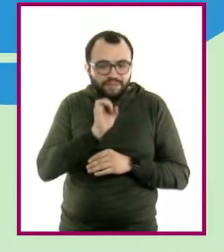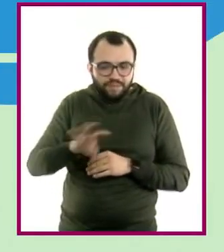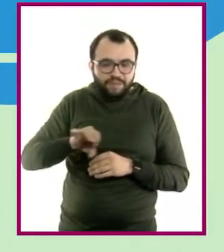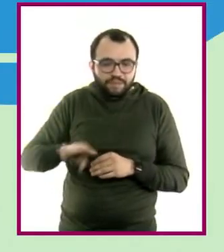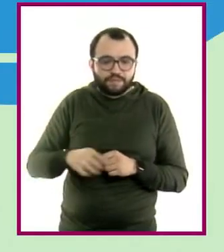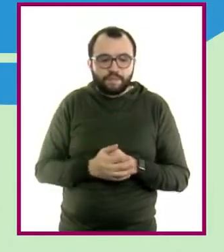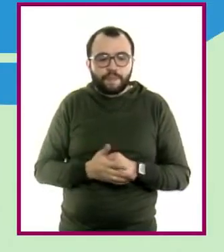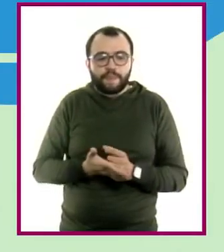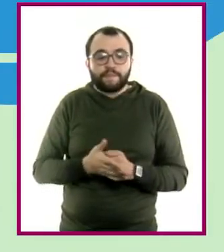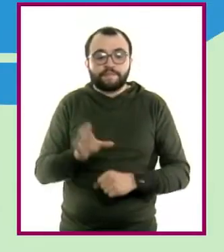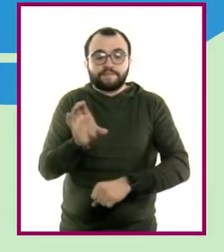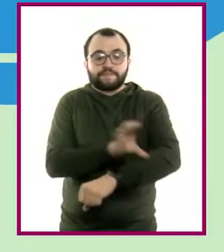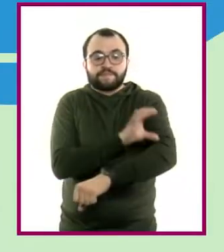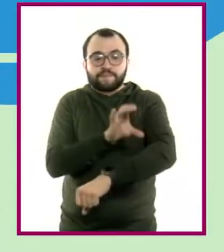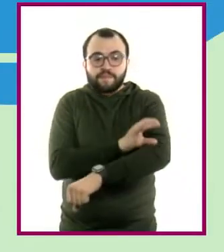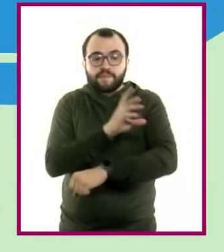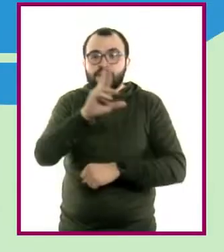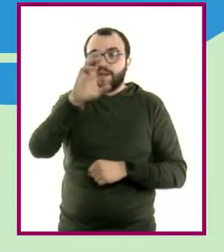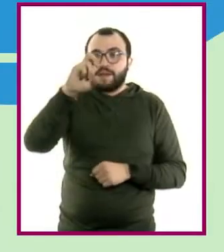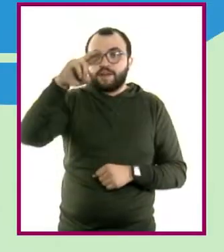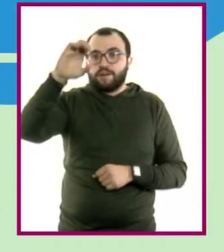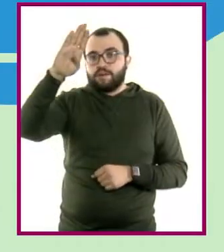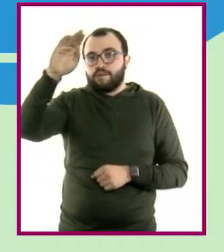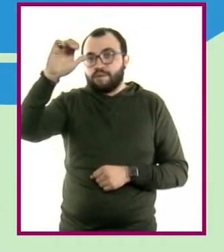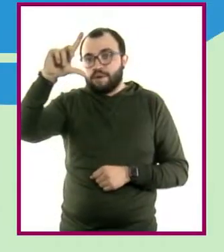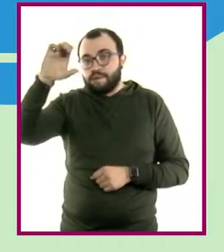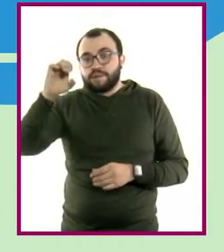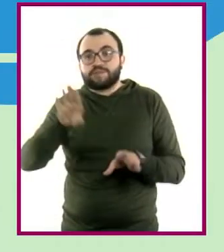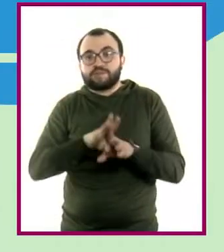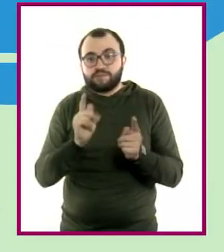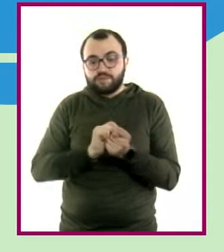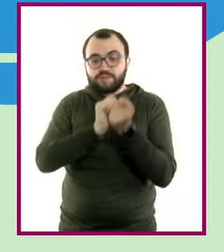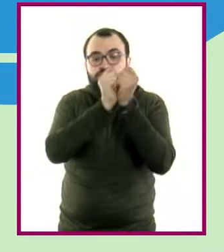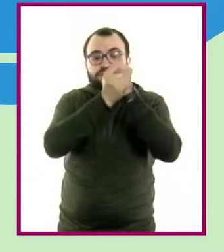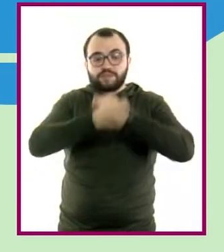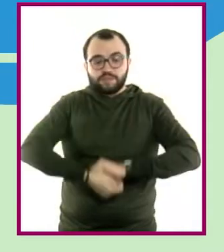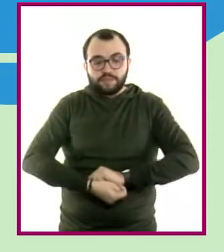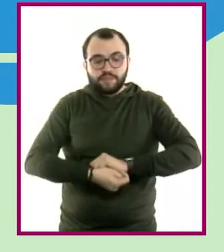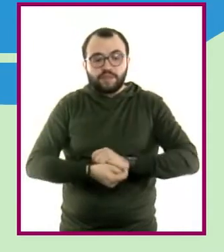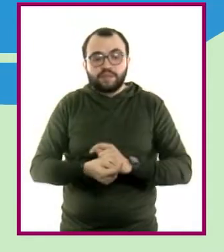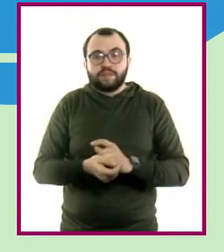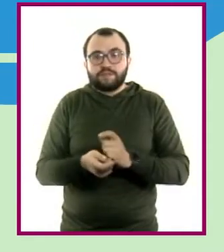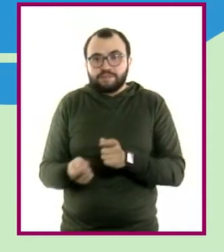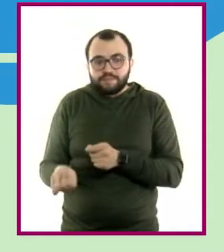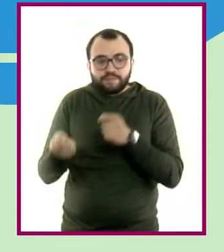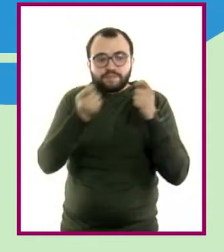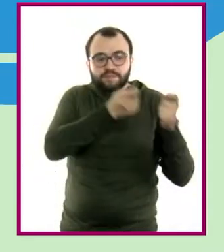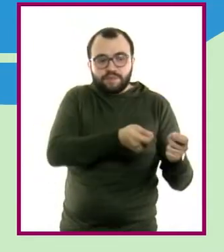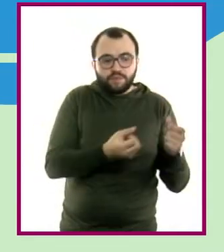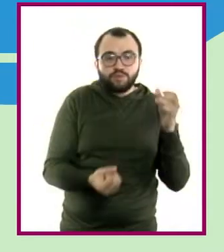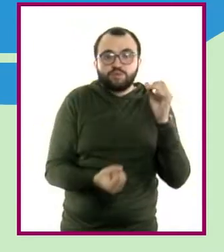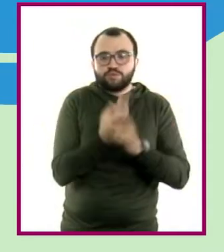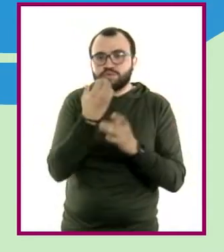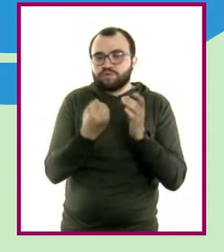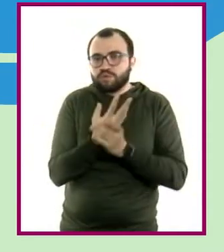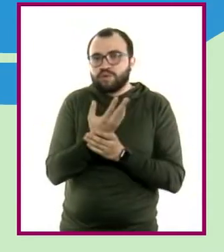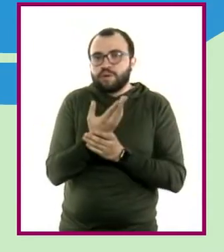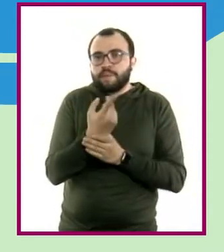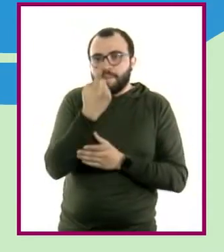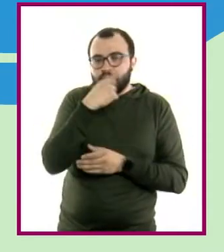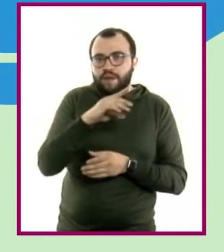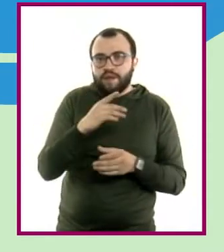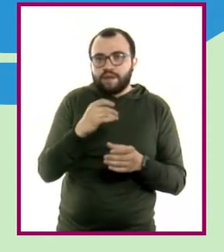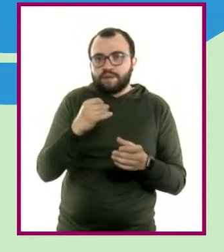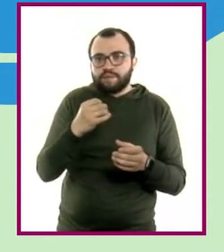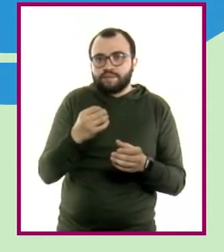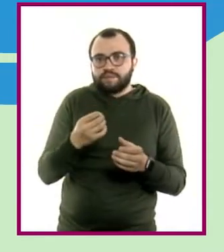Las energías renovables están transformando el sistema de electricidad mundial, aportando sistemáticamente nueva capacidad y valor de inversión